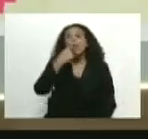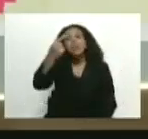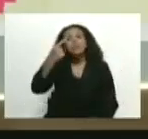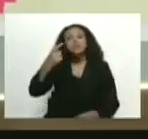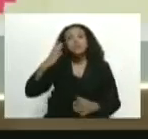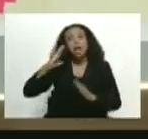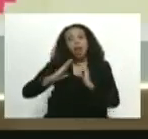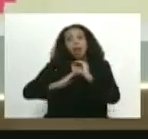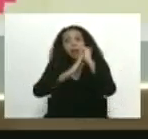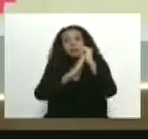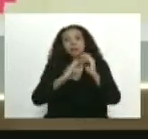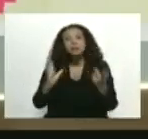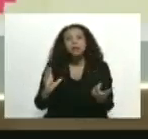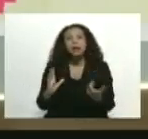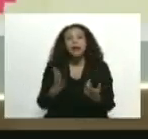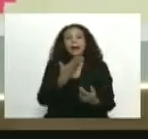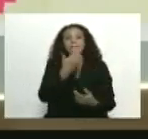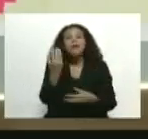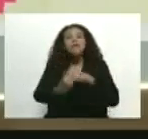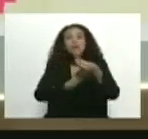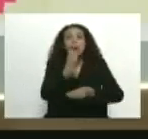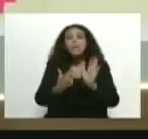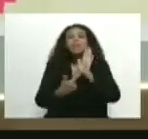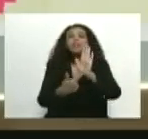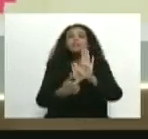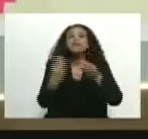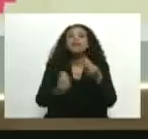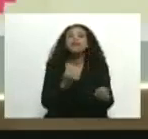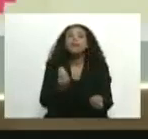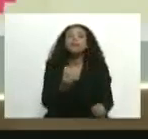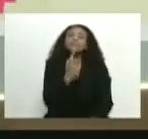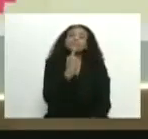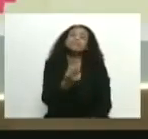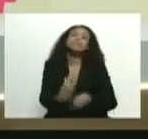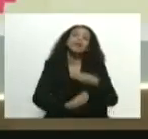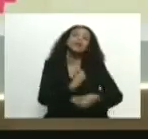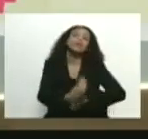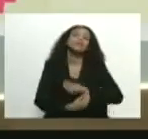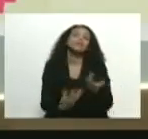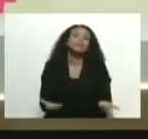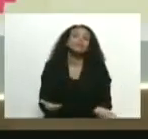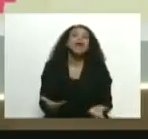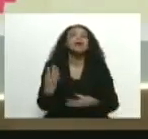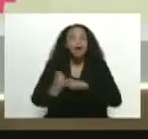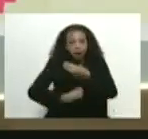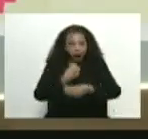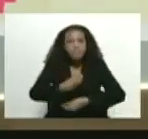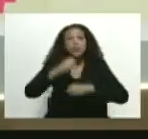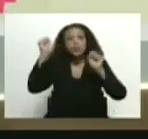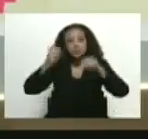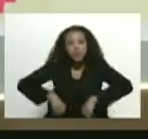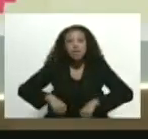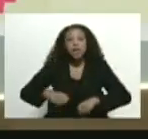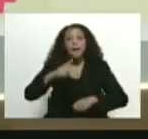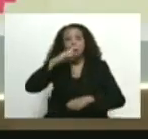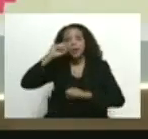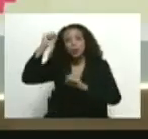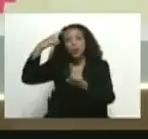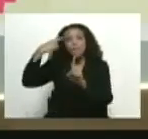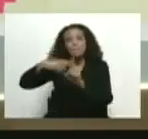gran apóstol, la mejor forma de decir es hacer, así que hagamos, aquí estamos, en Maduro